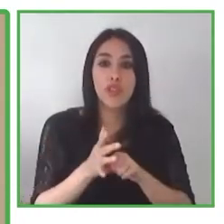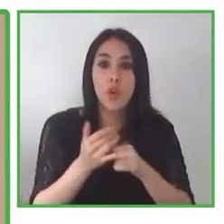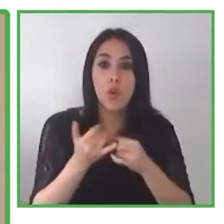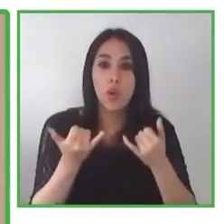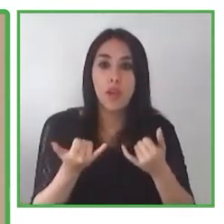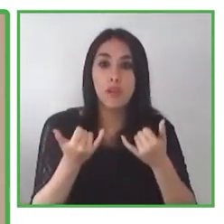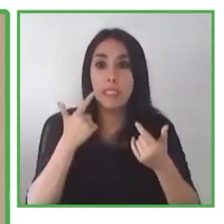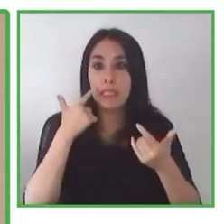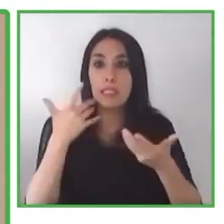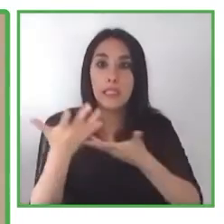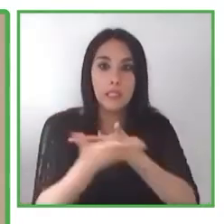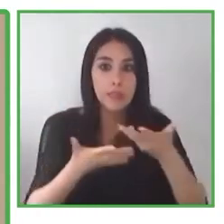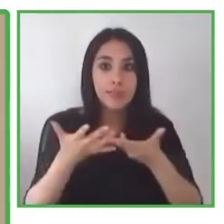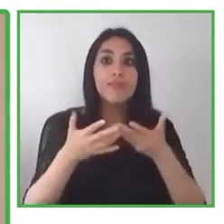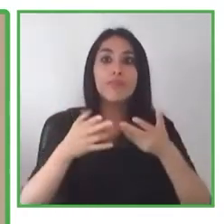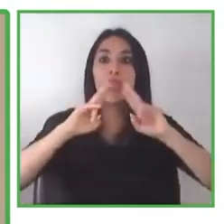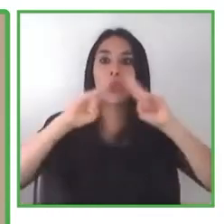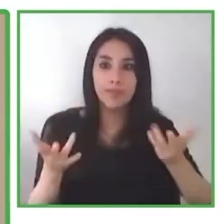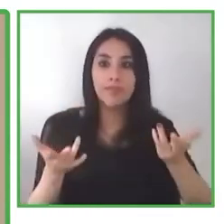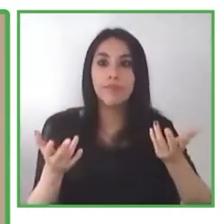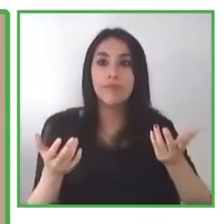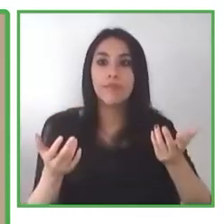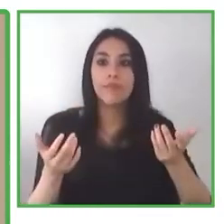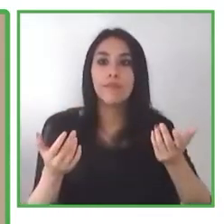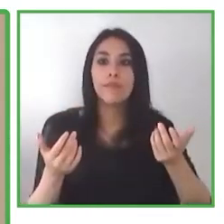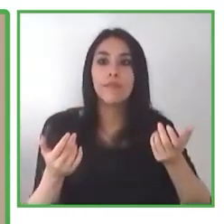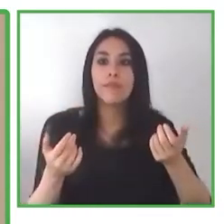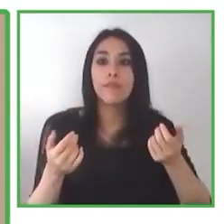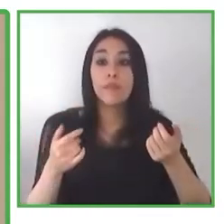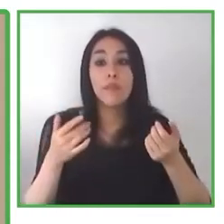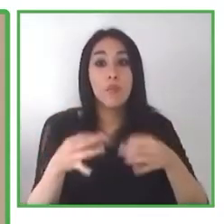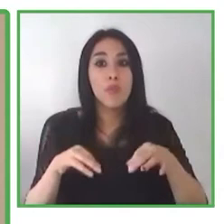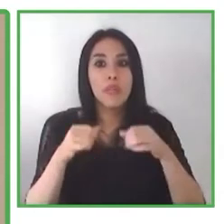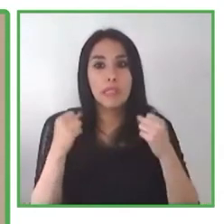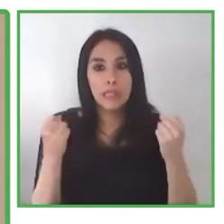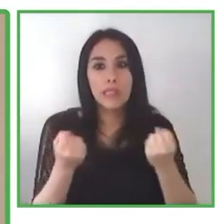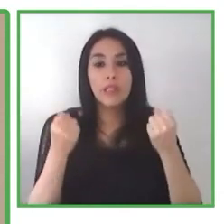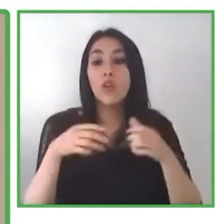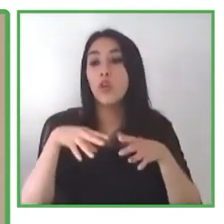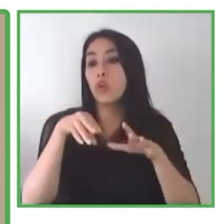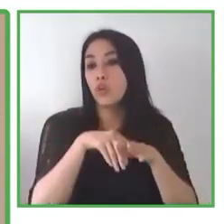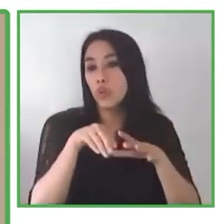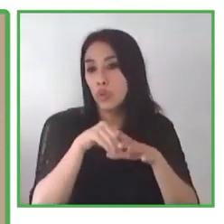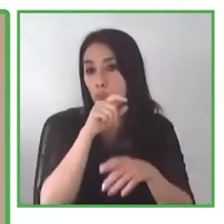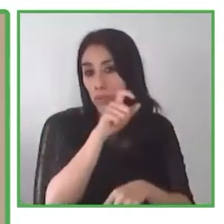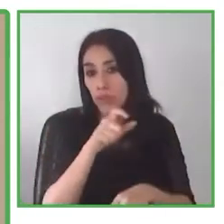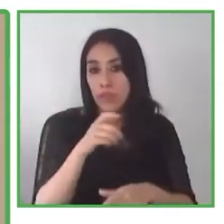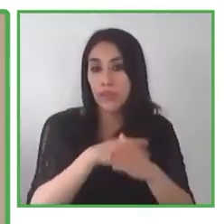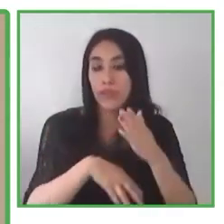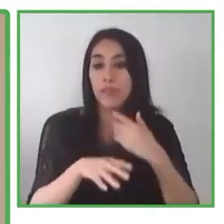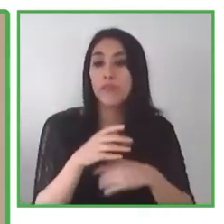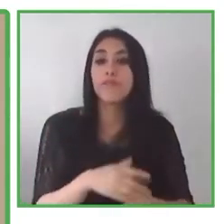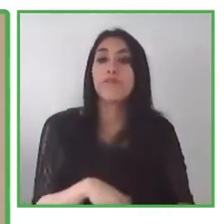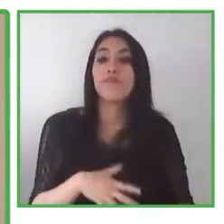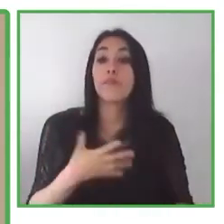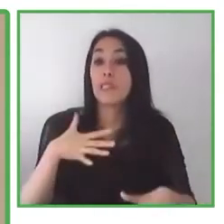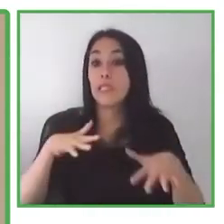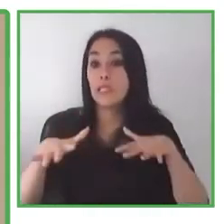cooperación internacional puede jugar un rol muy importante para promover la inclusión de personas con discapacidad en el mercado